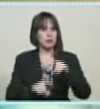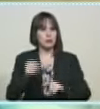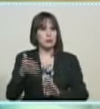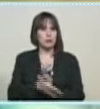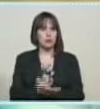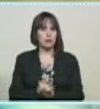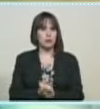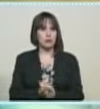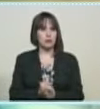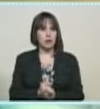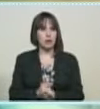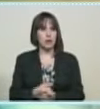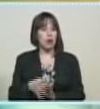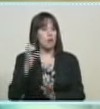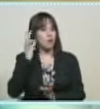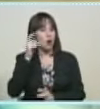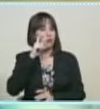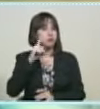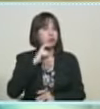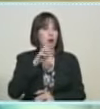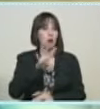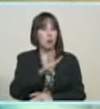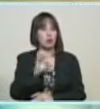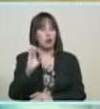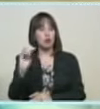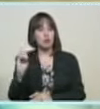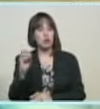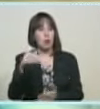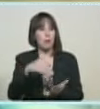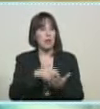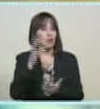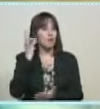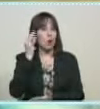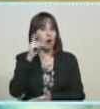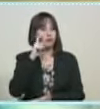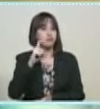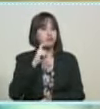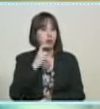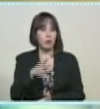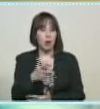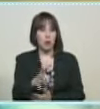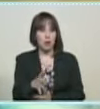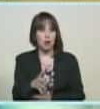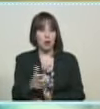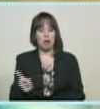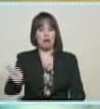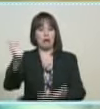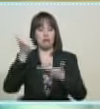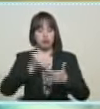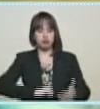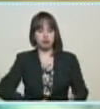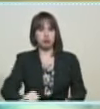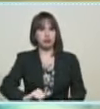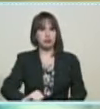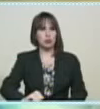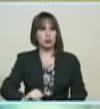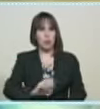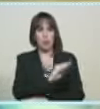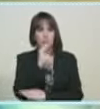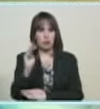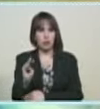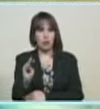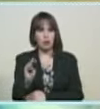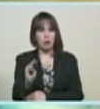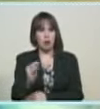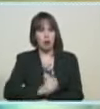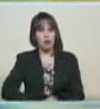barrigonas muchachas 400000 barrigonas el bono de parto el bono de protección